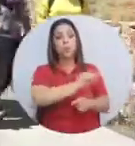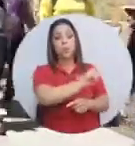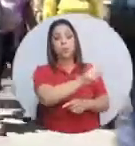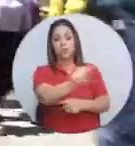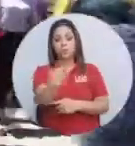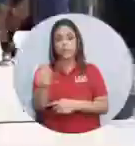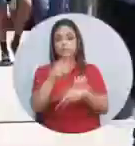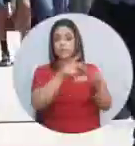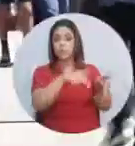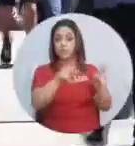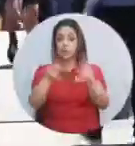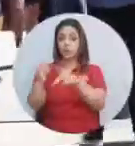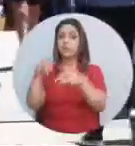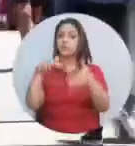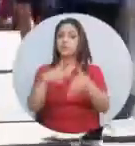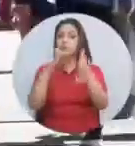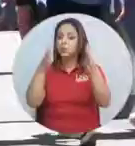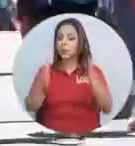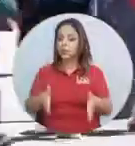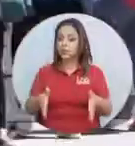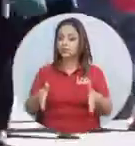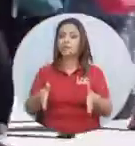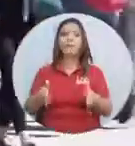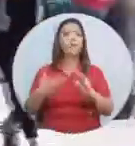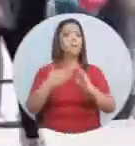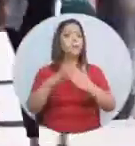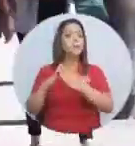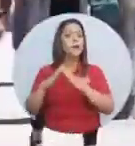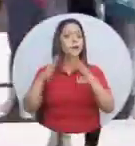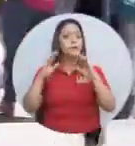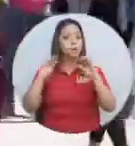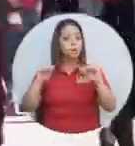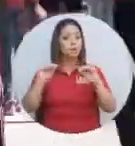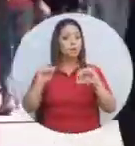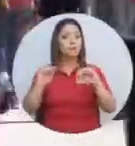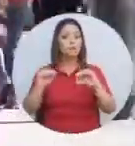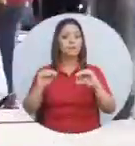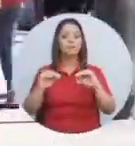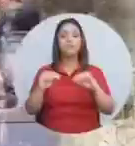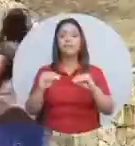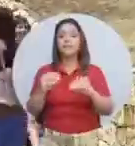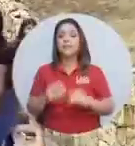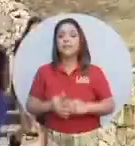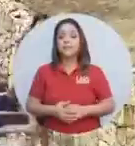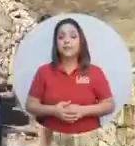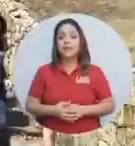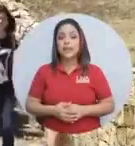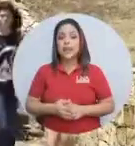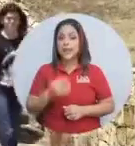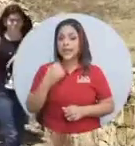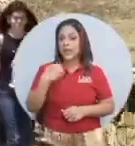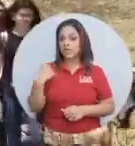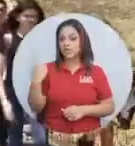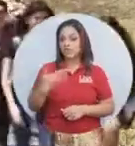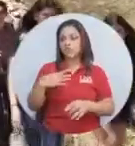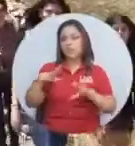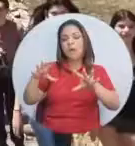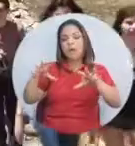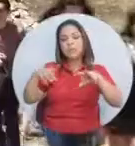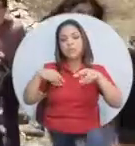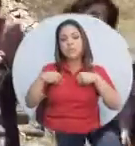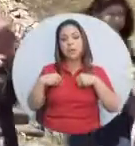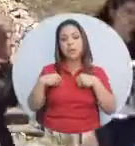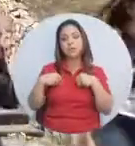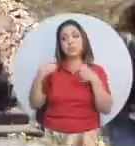resto de las personas estudiantes y de las comunidades educativas, que lo que aprendemos es socialmente a que eso se vale, eso